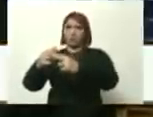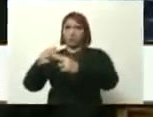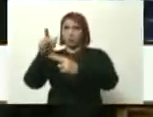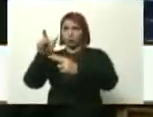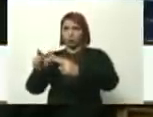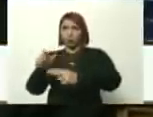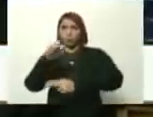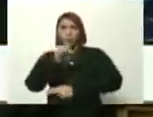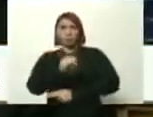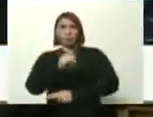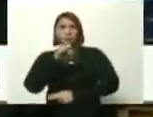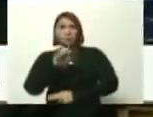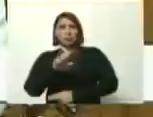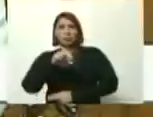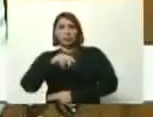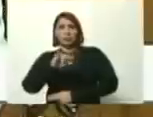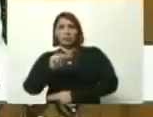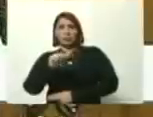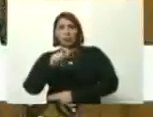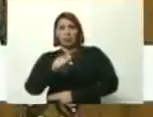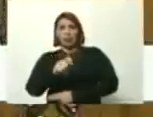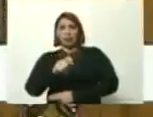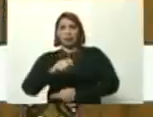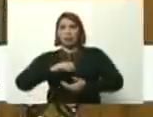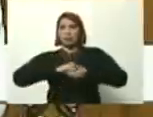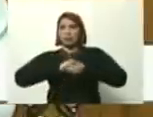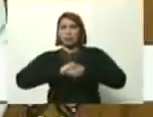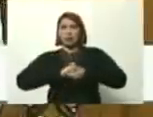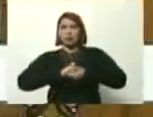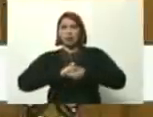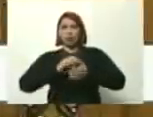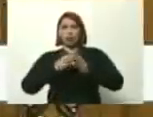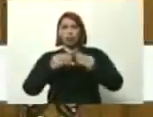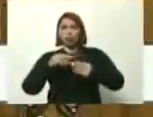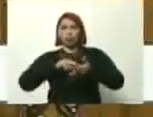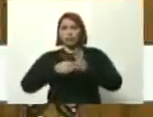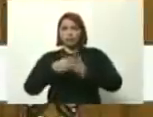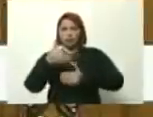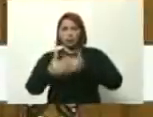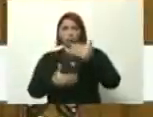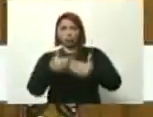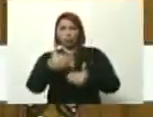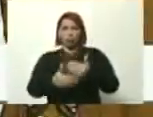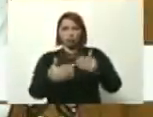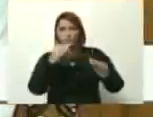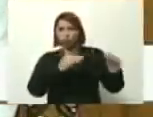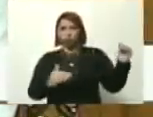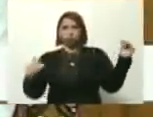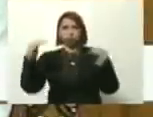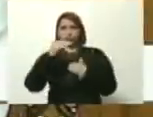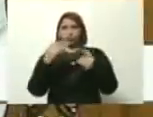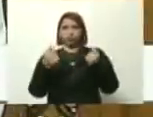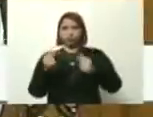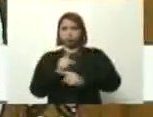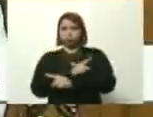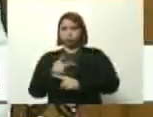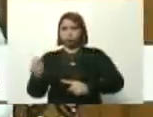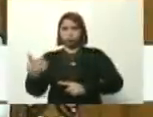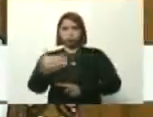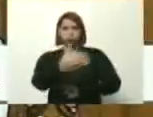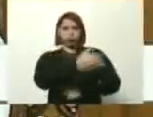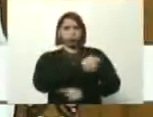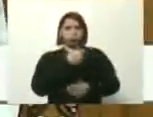CENIAT por todo lo que ha sido este proceso para alcanzar una alta efectividad en la recaudación